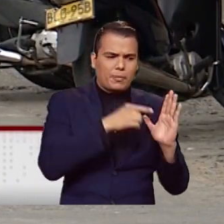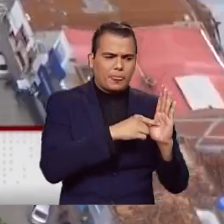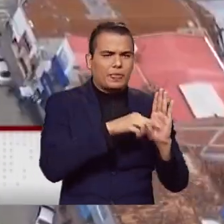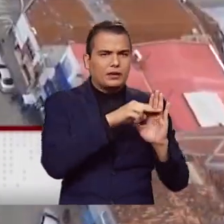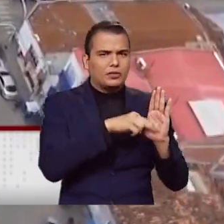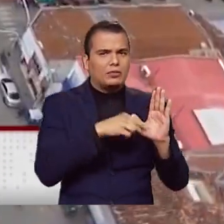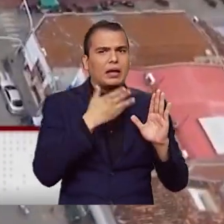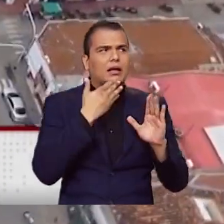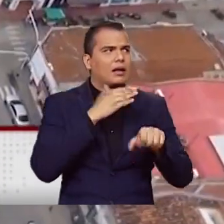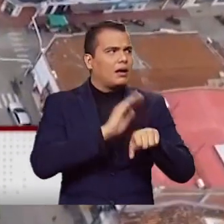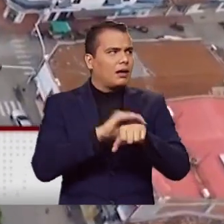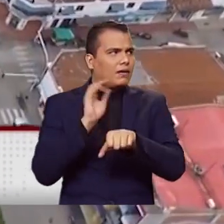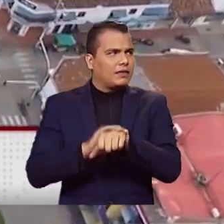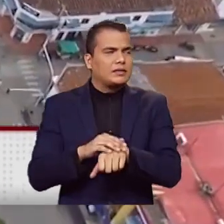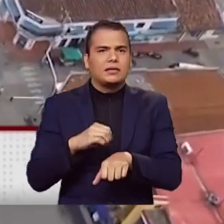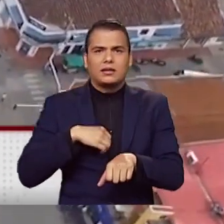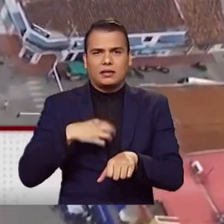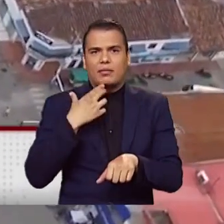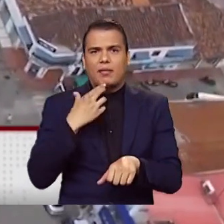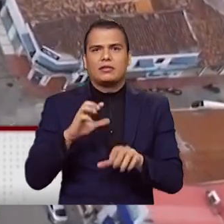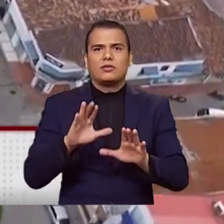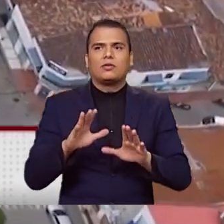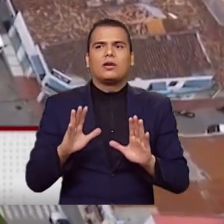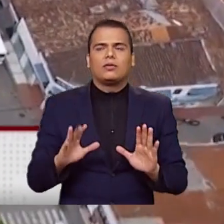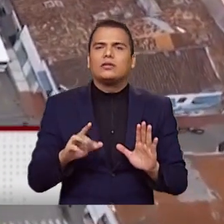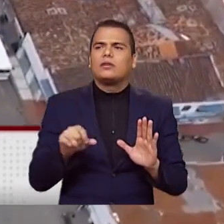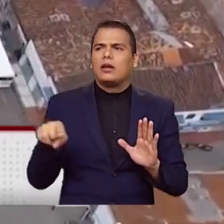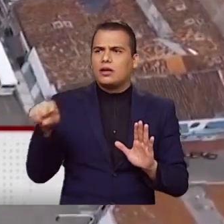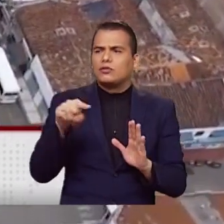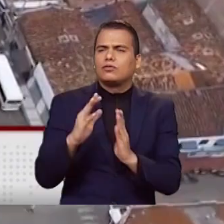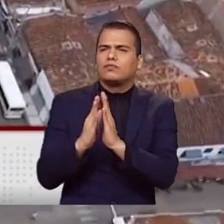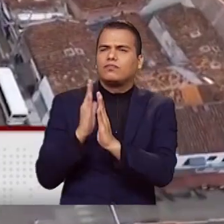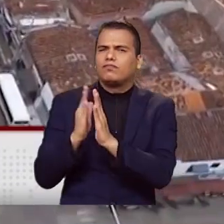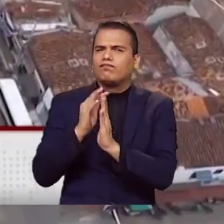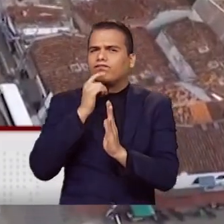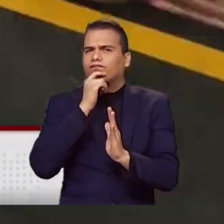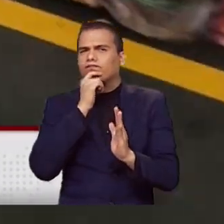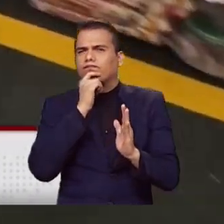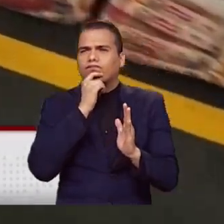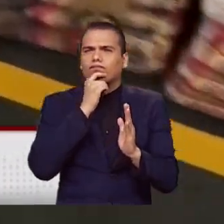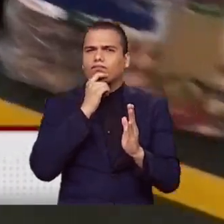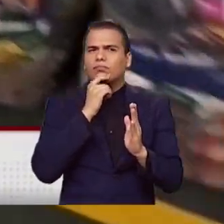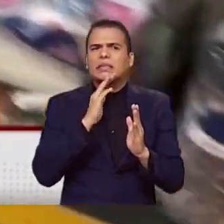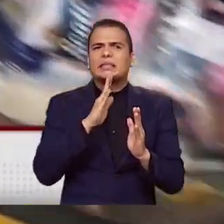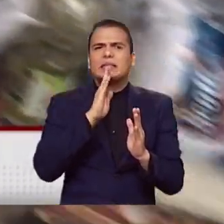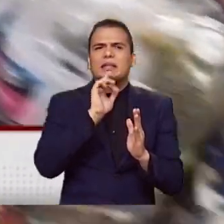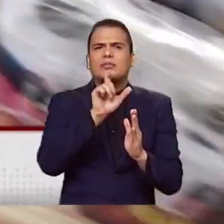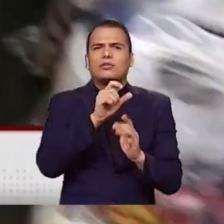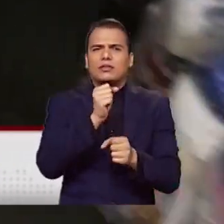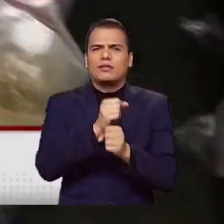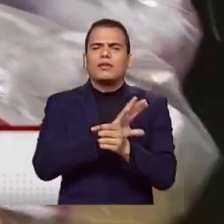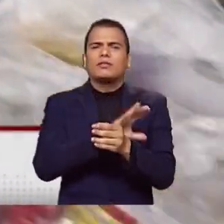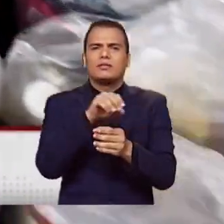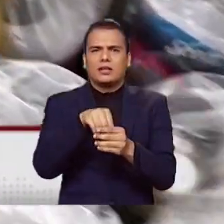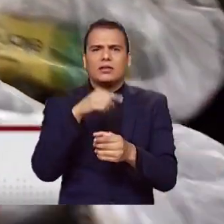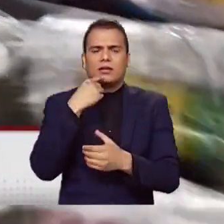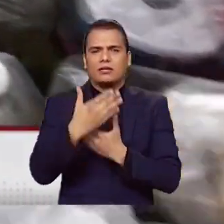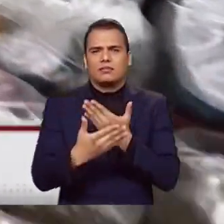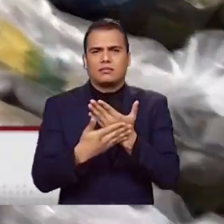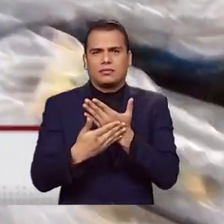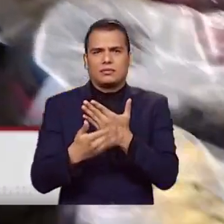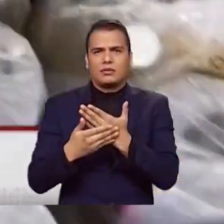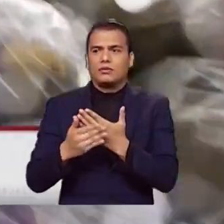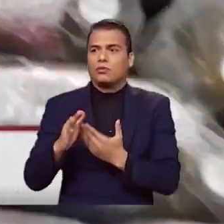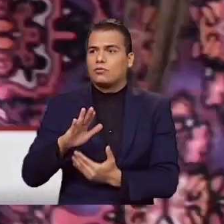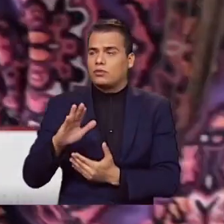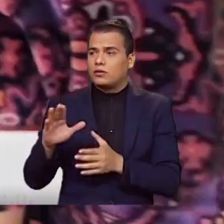sus protocolos, nos informan cuáles son los empleados que hacen parte de su planta de cargos. Ustedes también han hecho un trabajo en conjunto con la